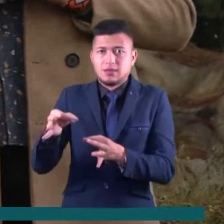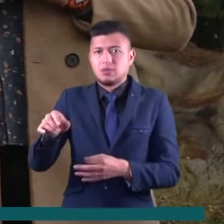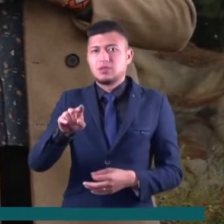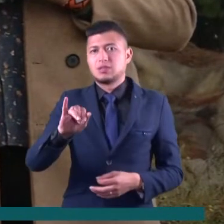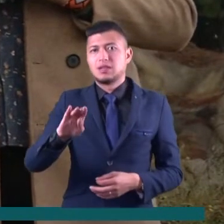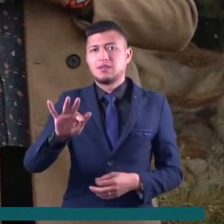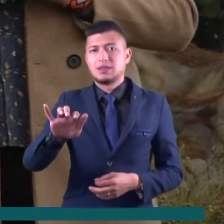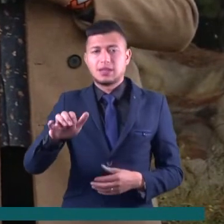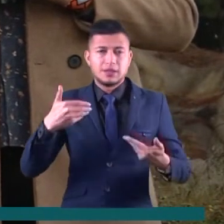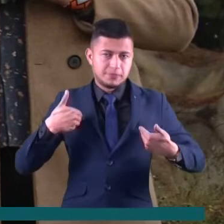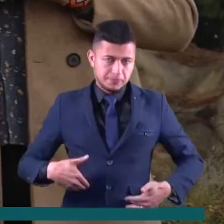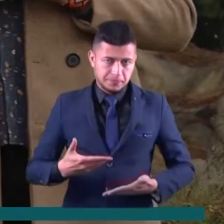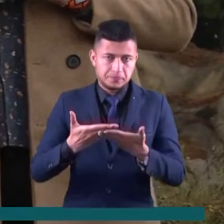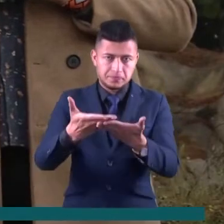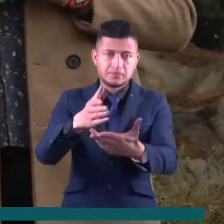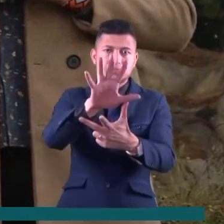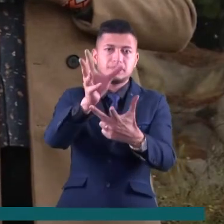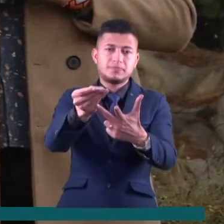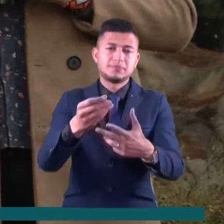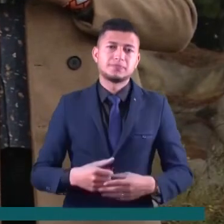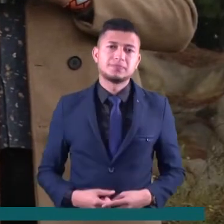desde sibate cundinamarca Alejandro Mejía enlace 13